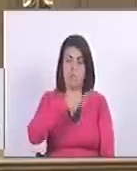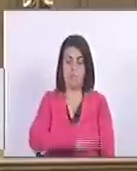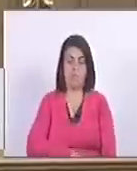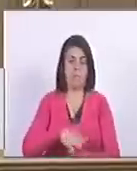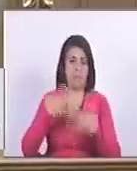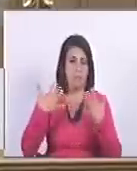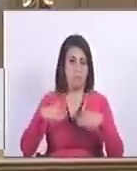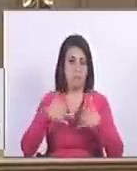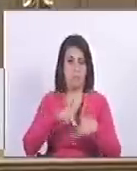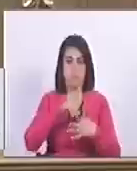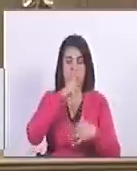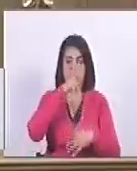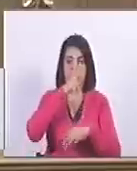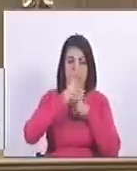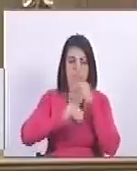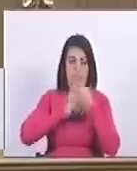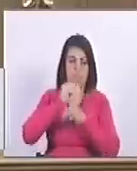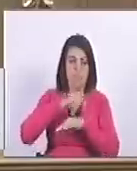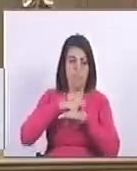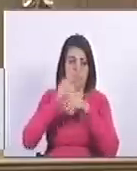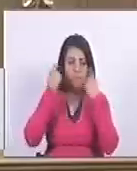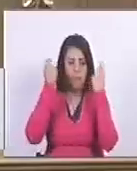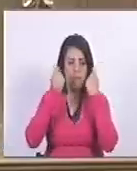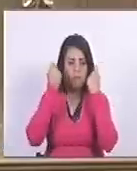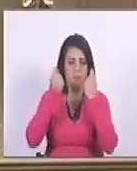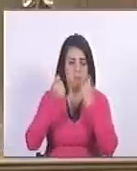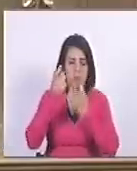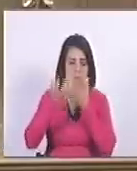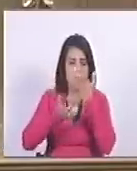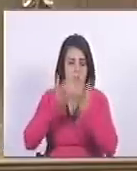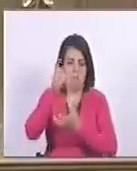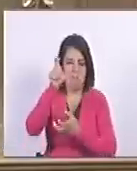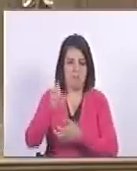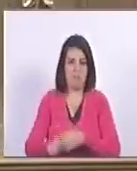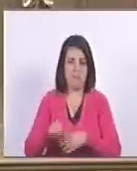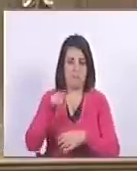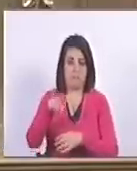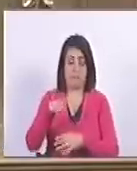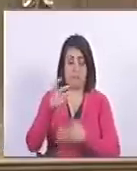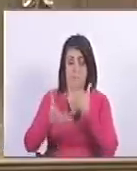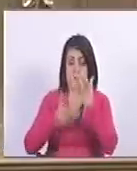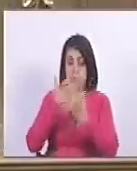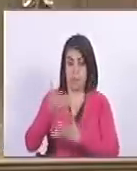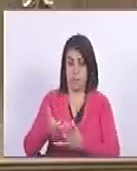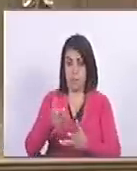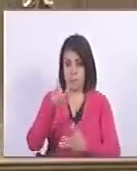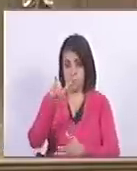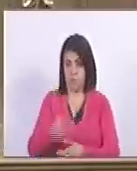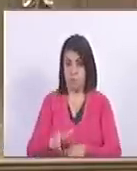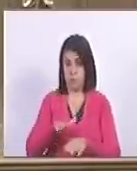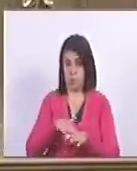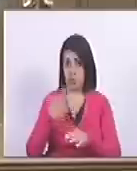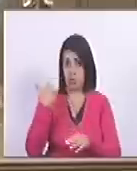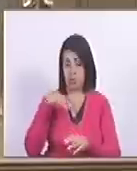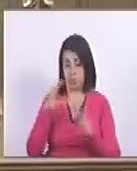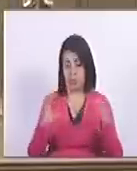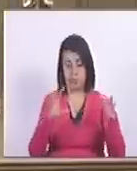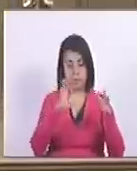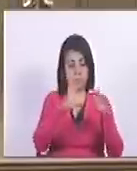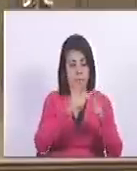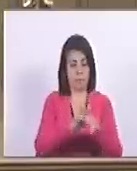lesa humanidad, como promover la quema viva de una persona por su presunta